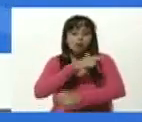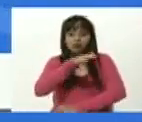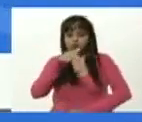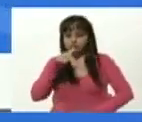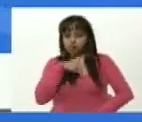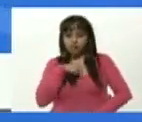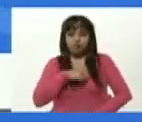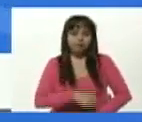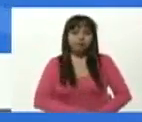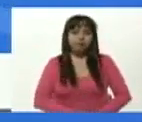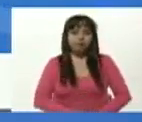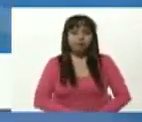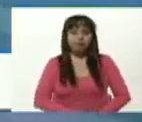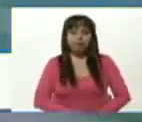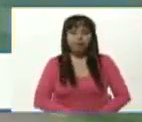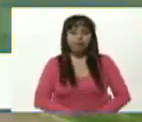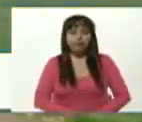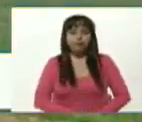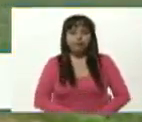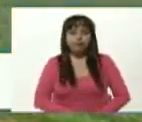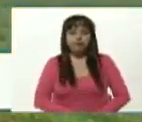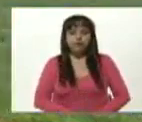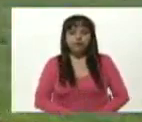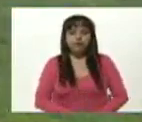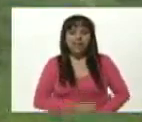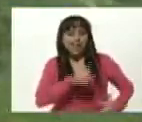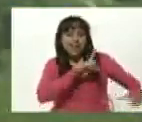Aquellos que desde laboratorios de guerra